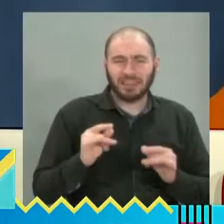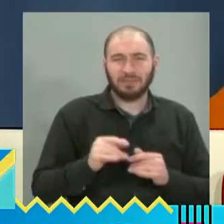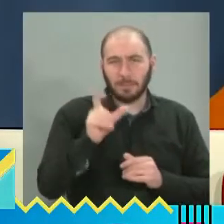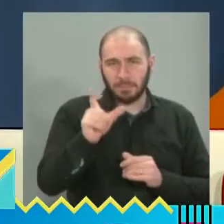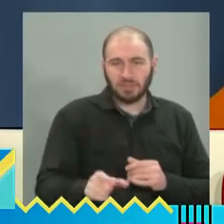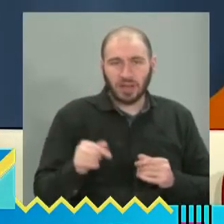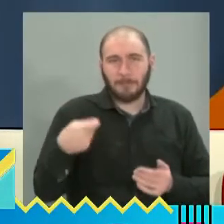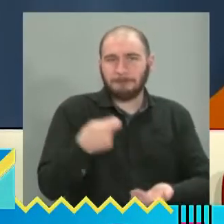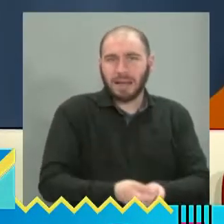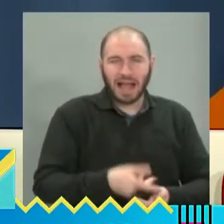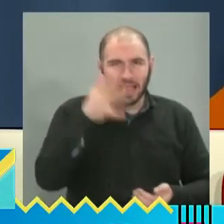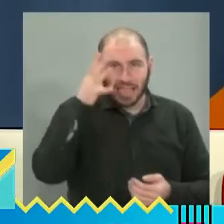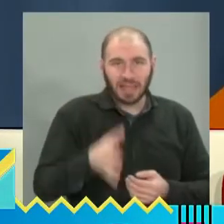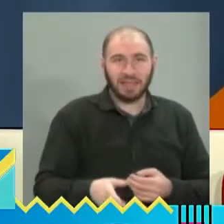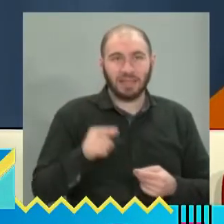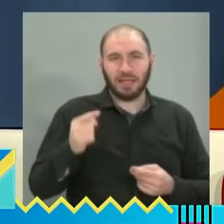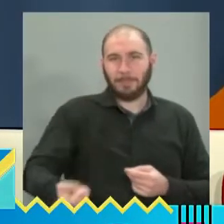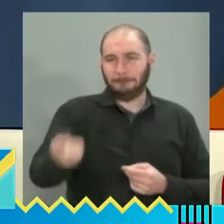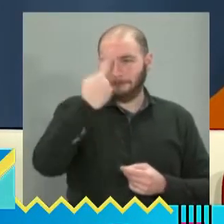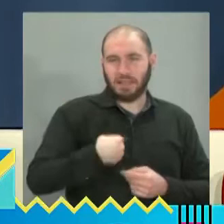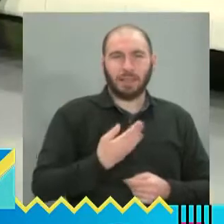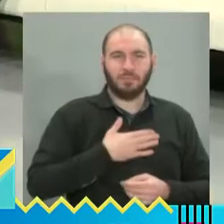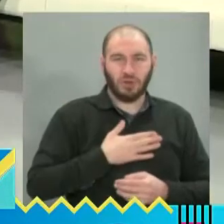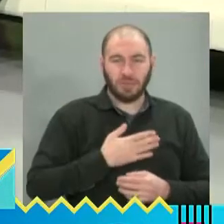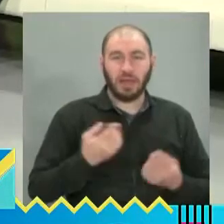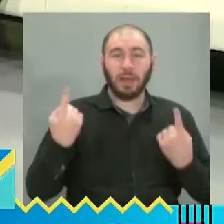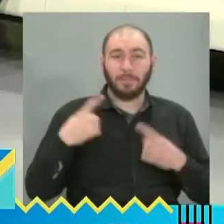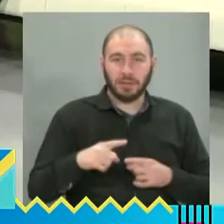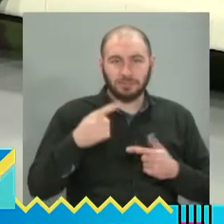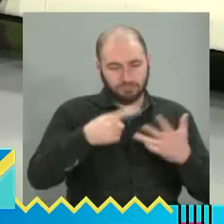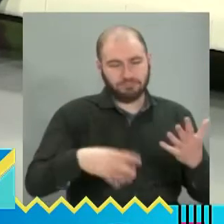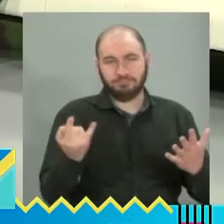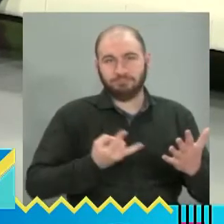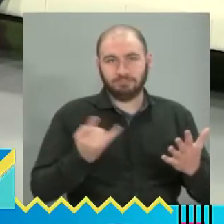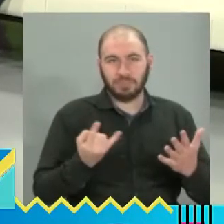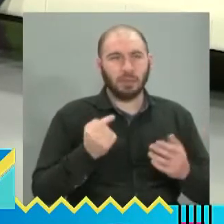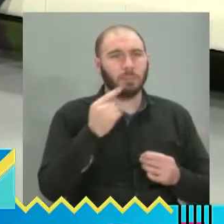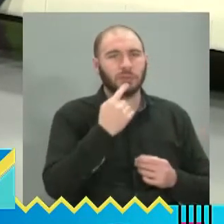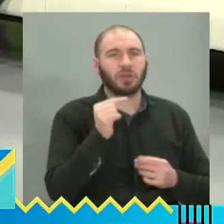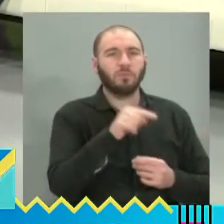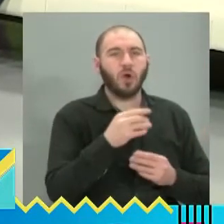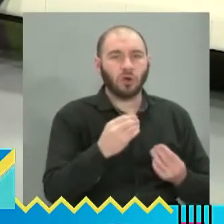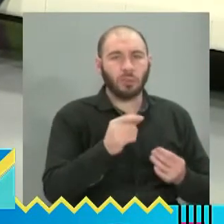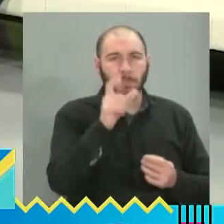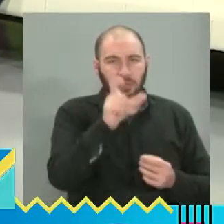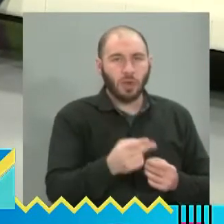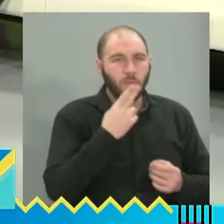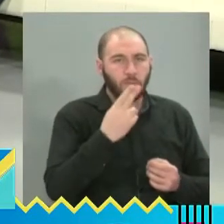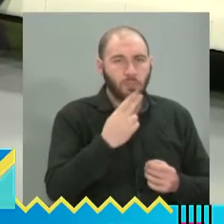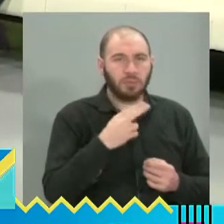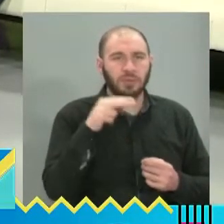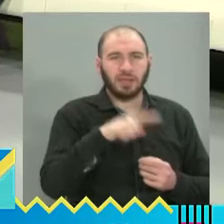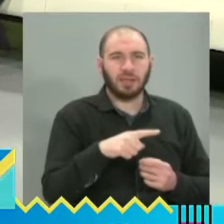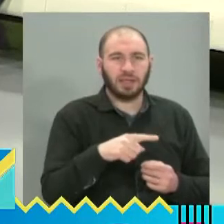a la persona haber pagado que se lo impone a sí mismo. Pero todo eso sí es mentira. ¿Vos cómo harías para llegar a un fumador que